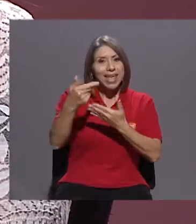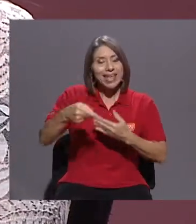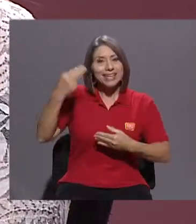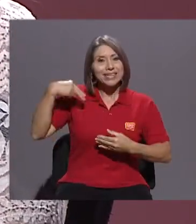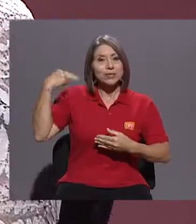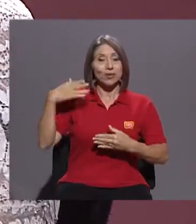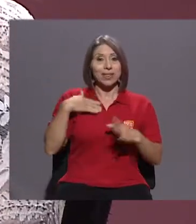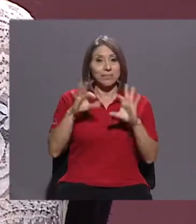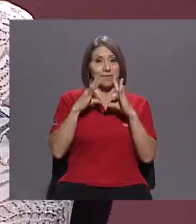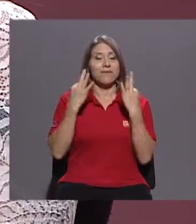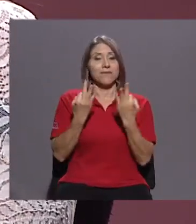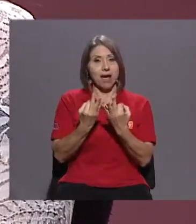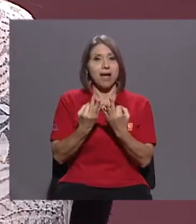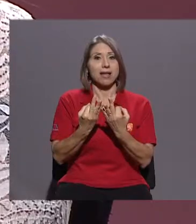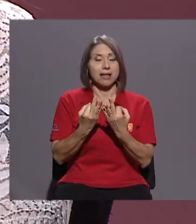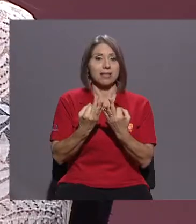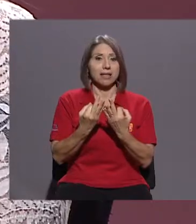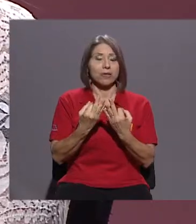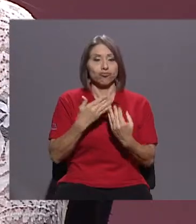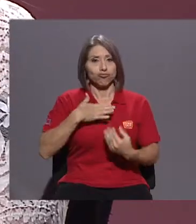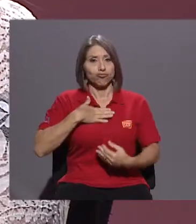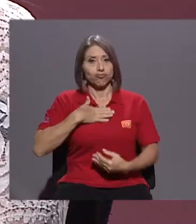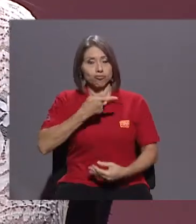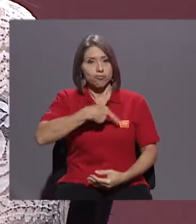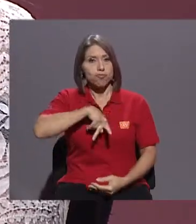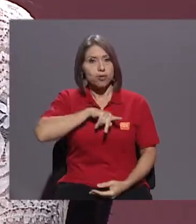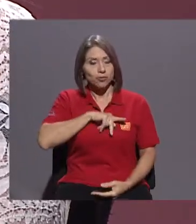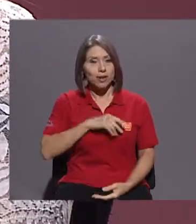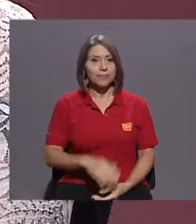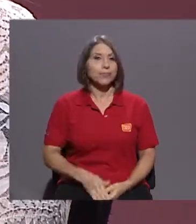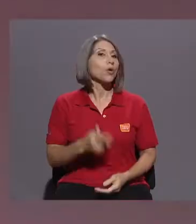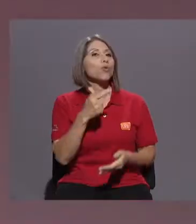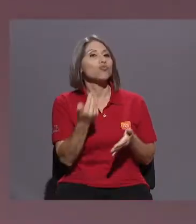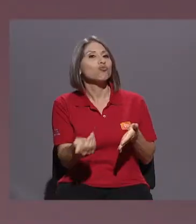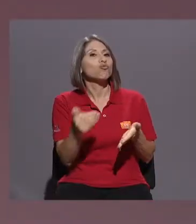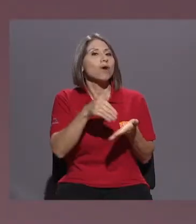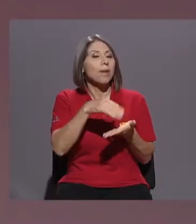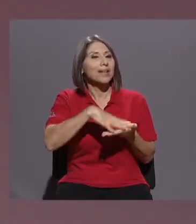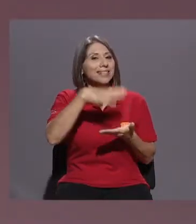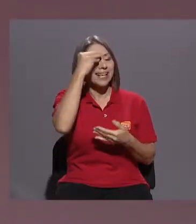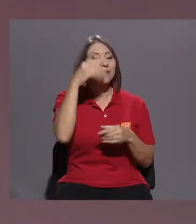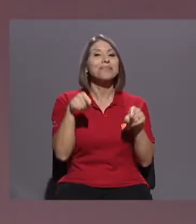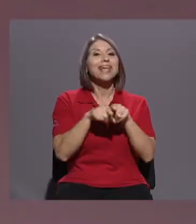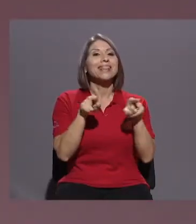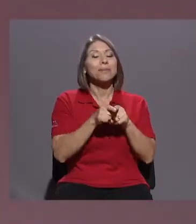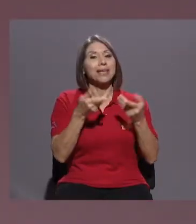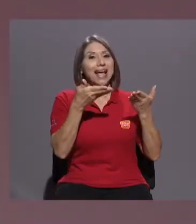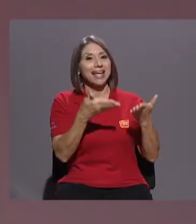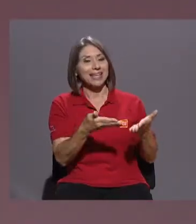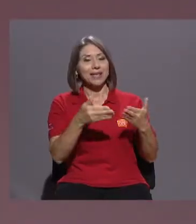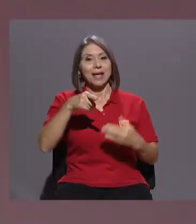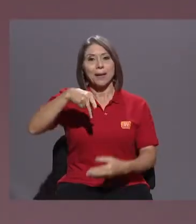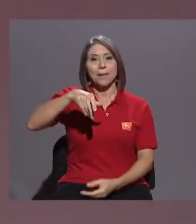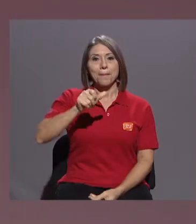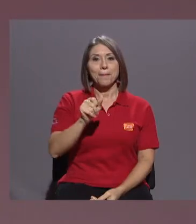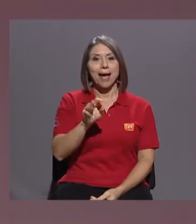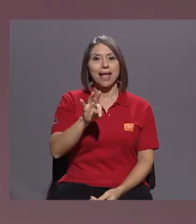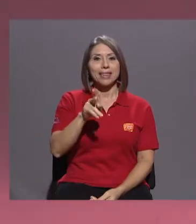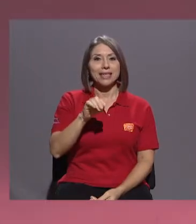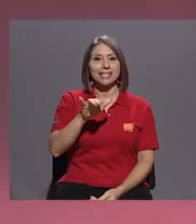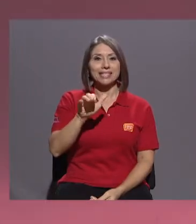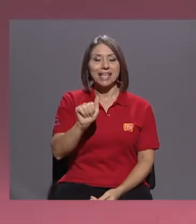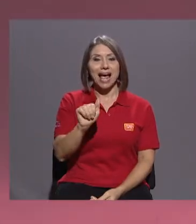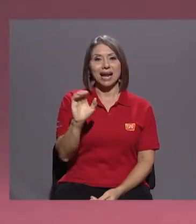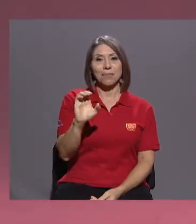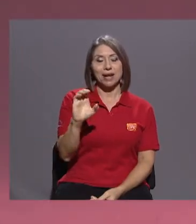De mi familia Prácticamente De mi parte personal Un reaprendizaje Y nos acompaña también Patricia